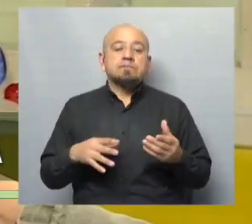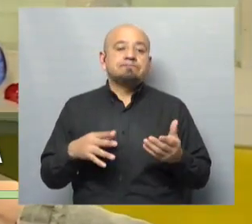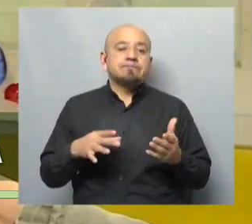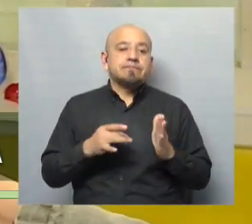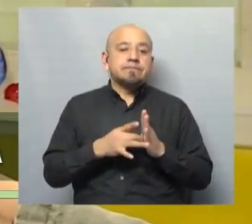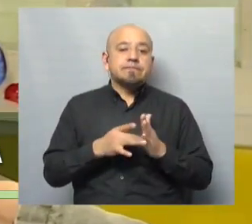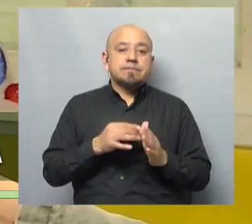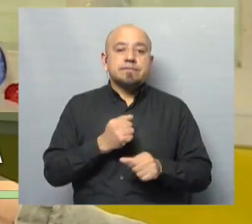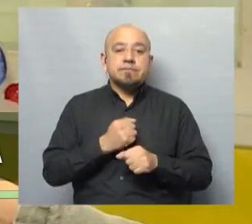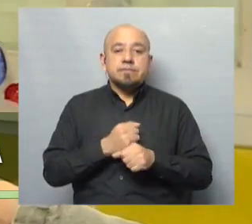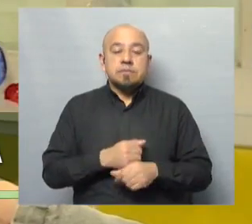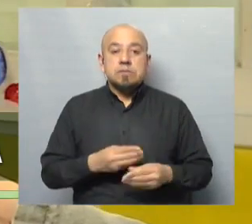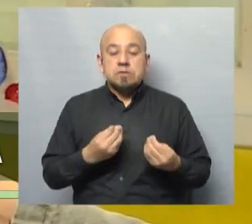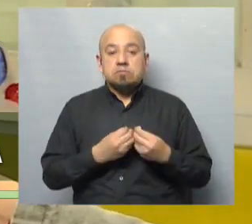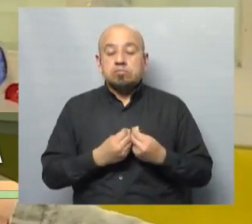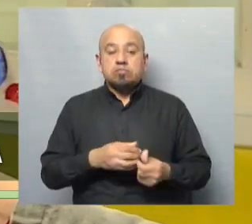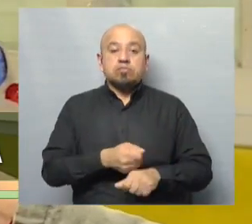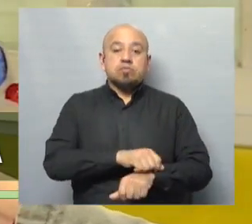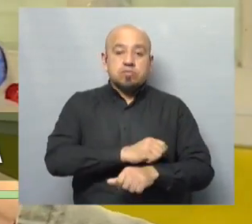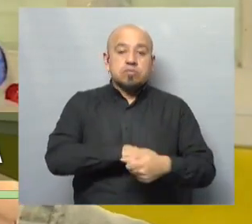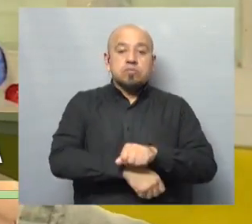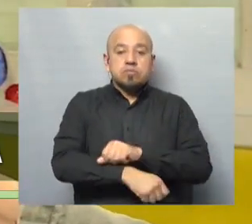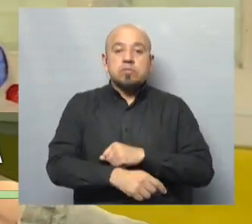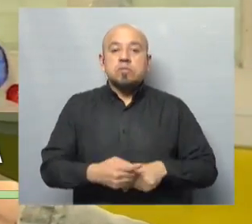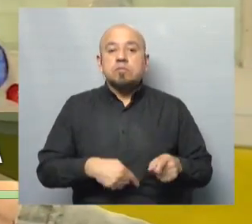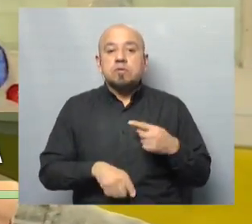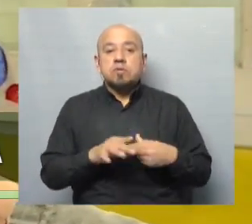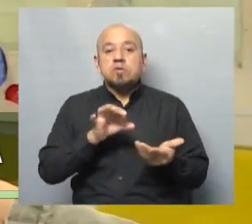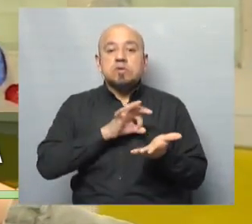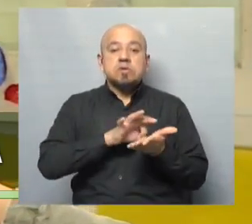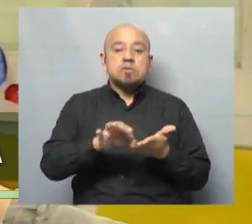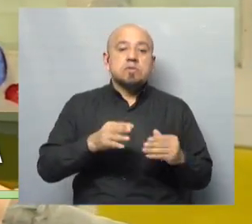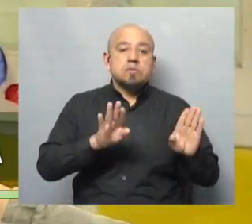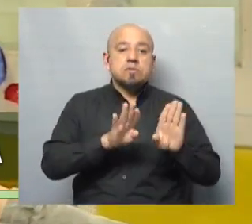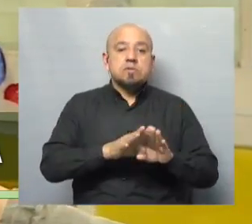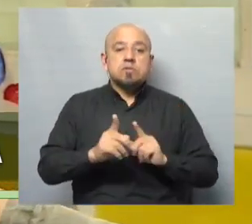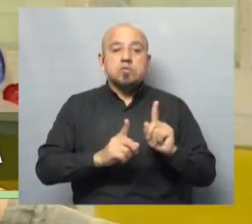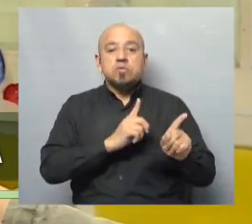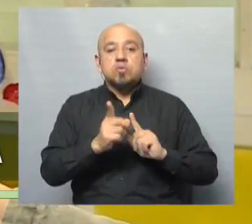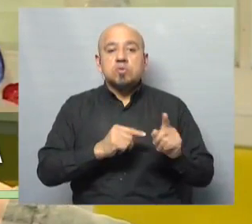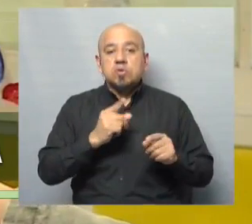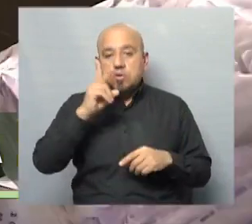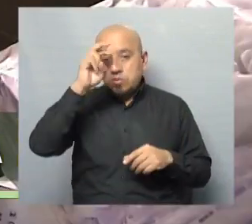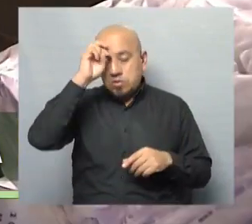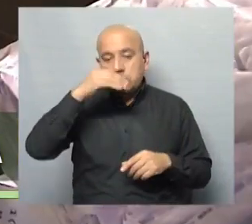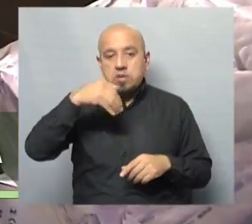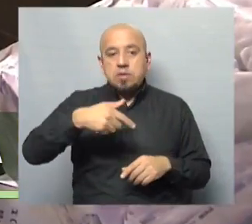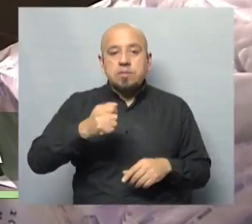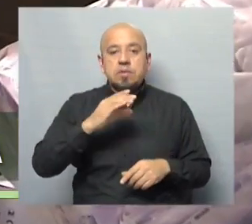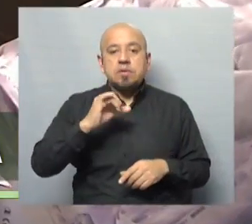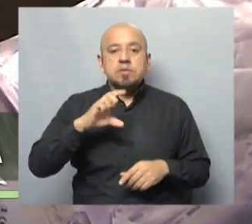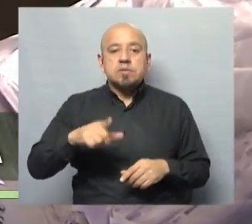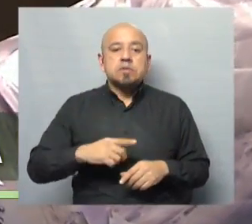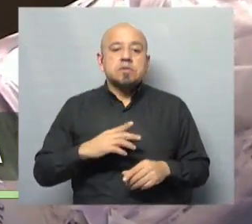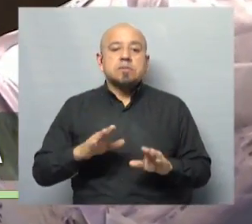se va a dar sobre recargado el esfuerzo que va haber que hacer pero a su vez cerramos servicio de cara a los usuarios en el hospital maciel por ejemplo tiene que